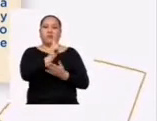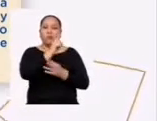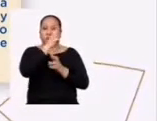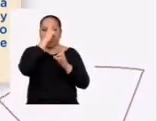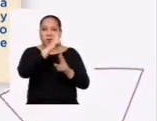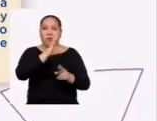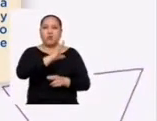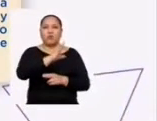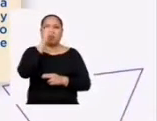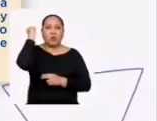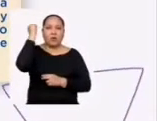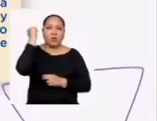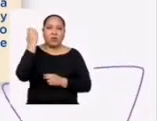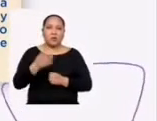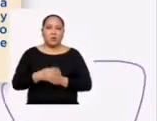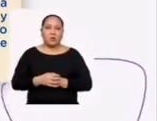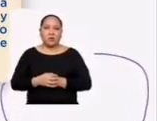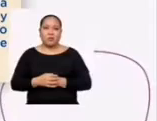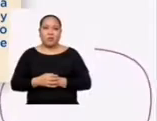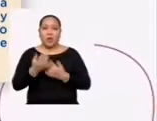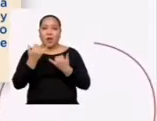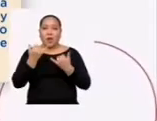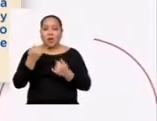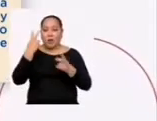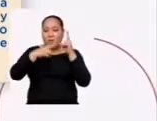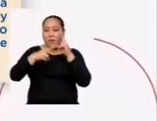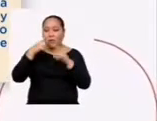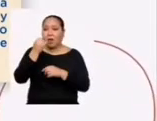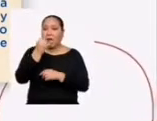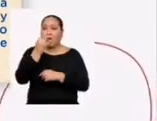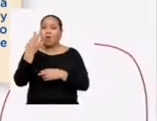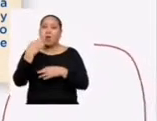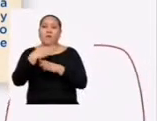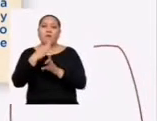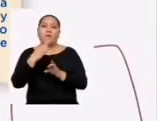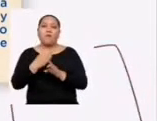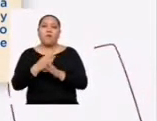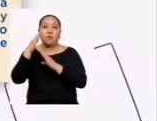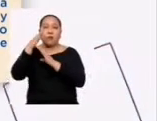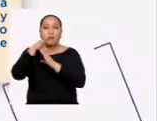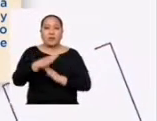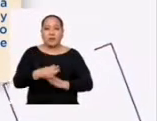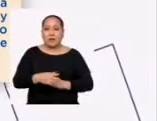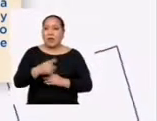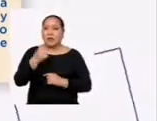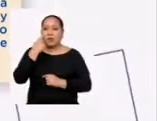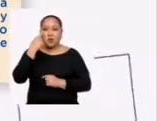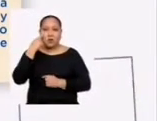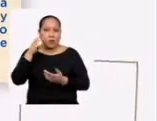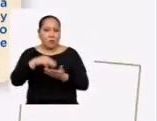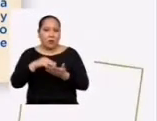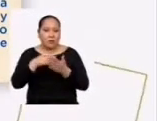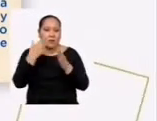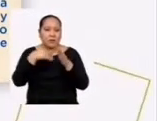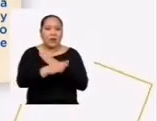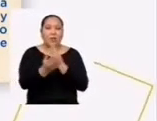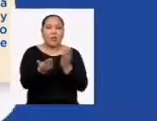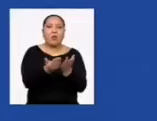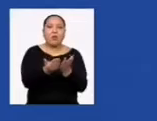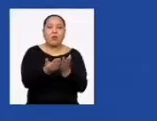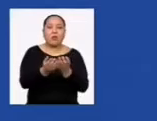derecho humano. A continuación repasemos algunas formas de discriminación más comunes en las escuelas.